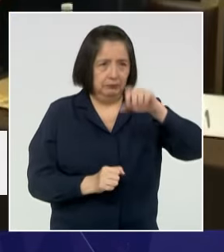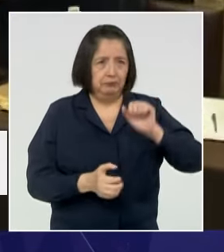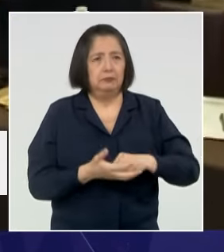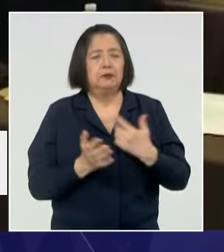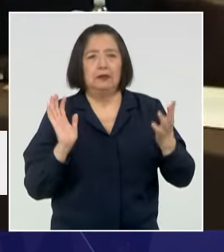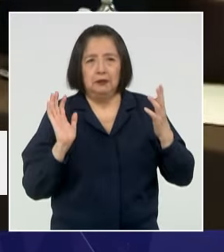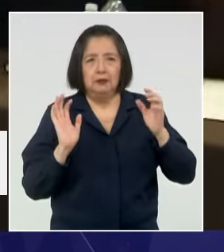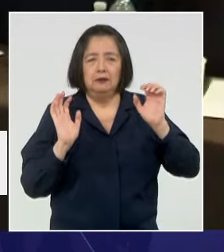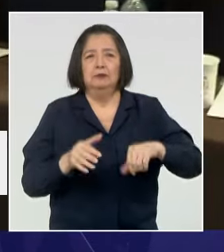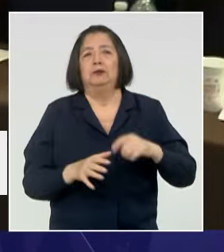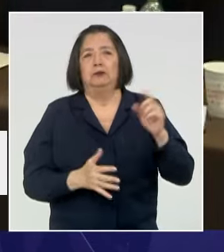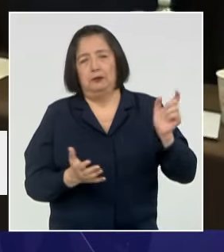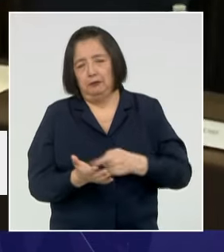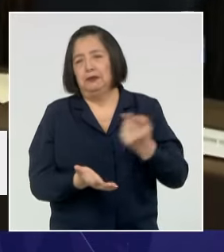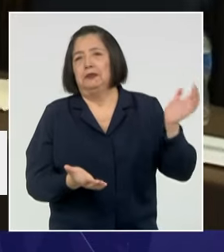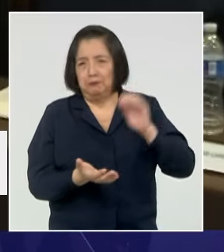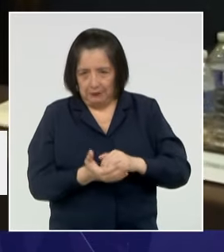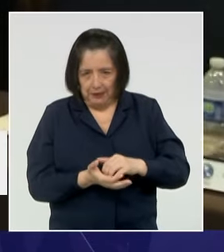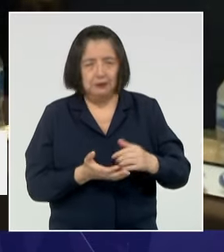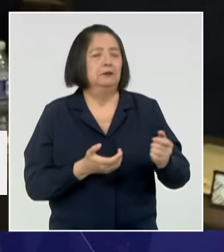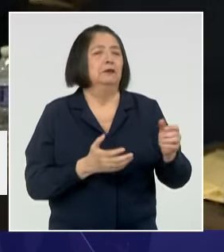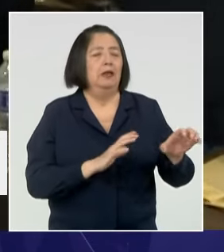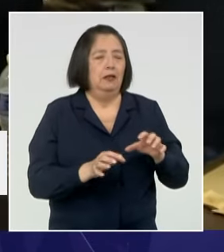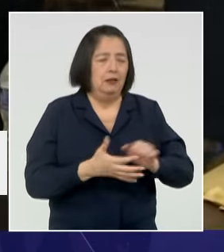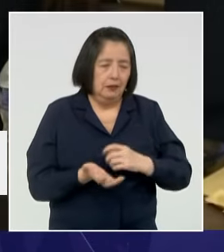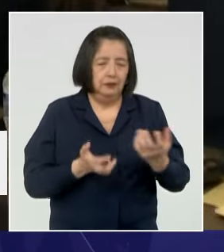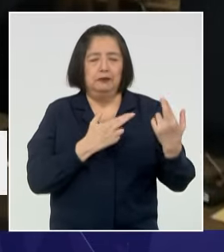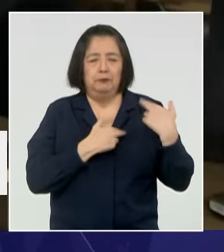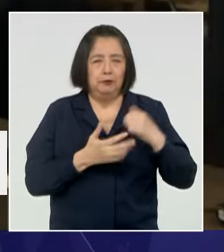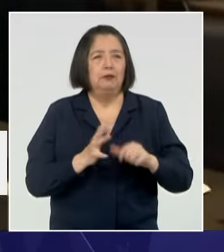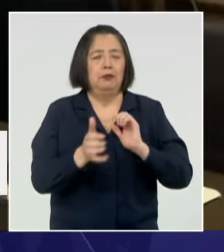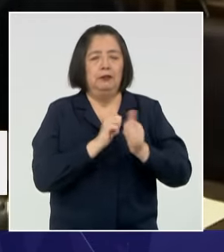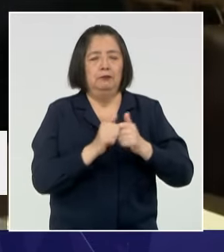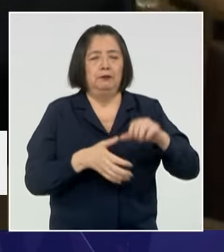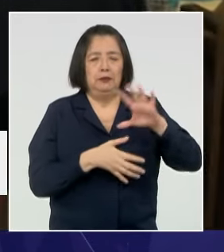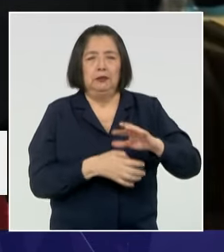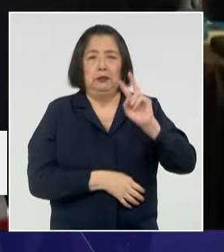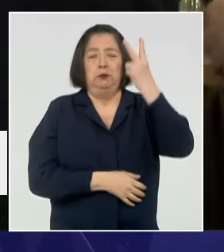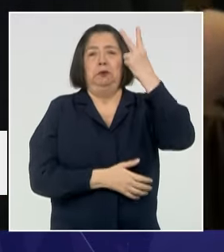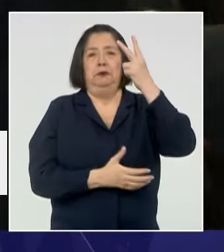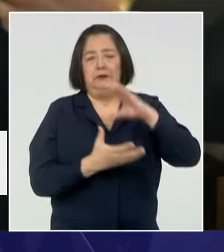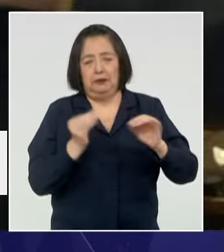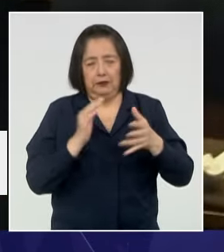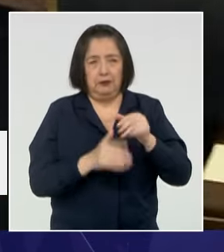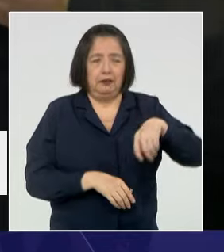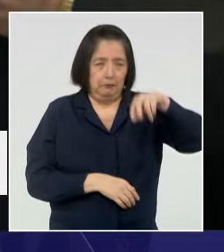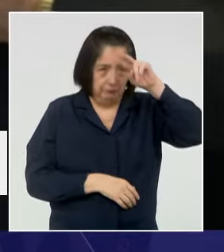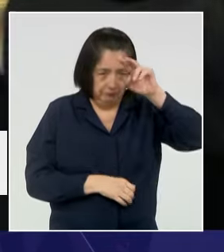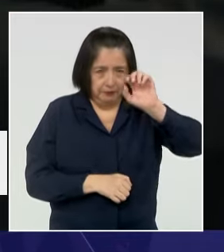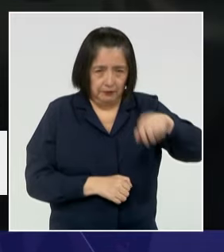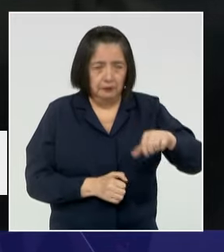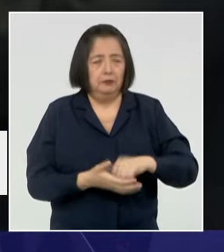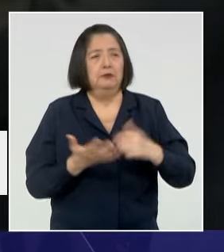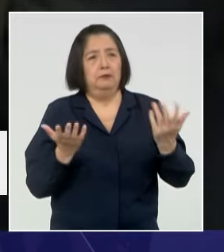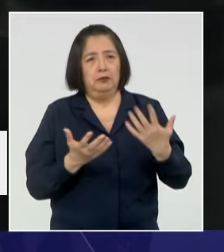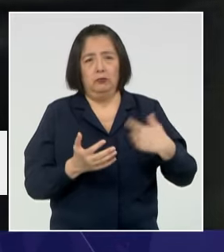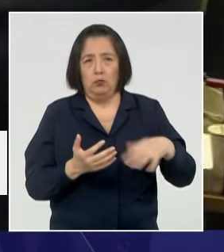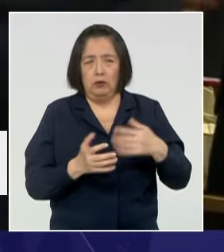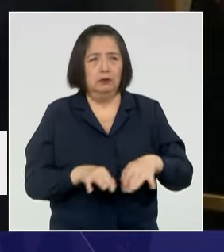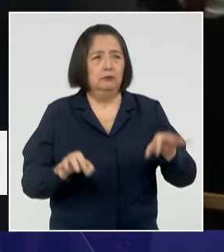sede por una vez más. Segunda vez en la historia de los Juegos Panamericanos que Perú va a ser sede de este evento